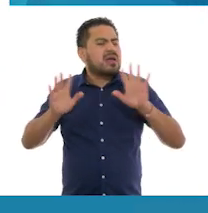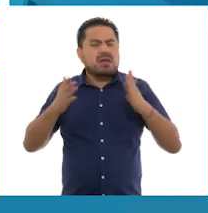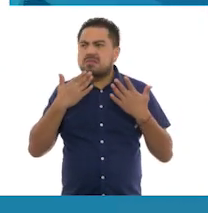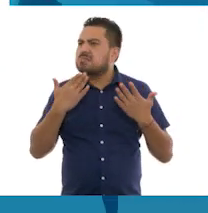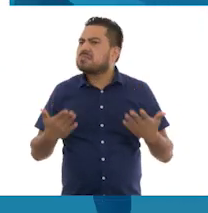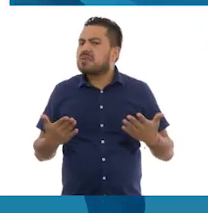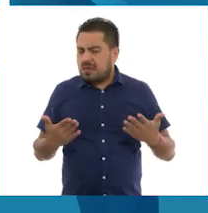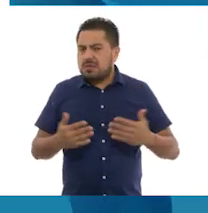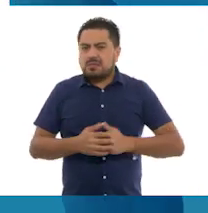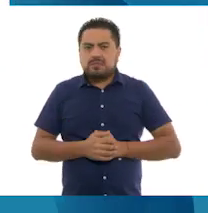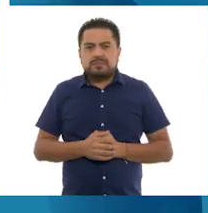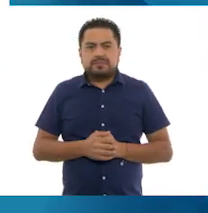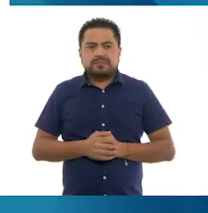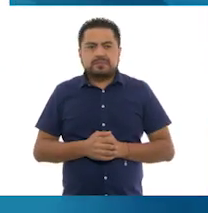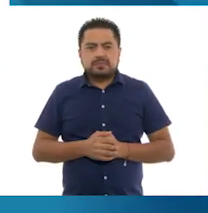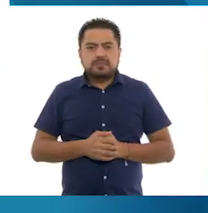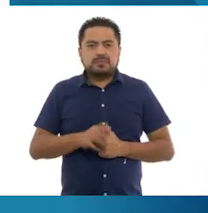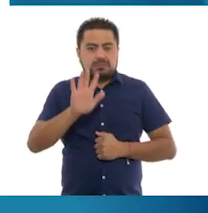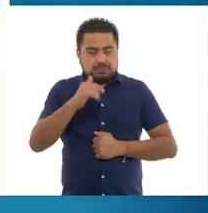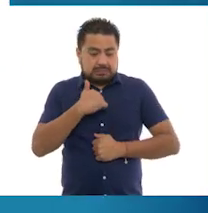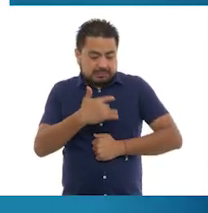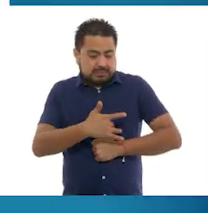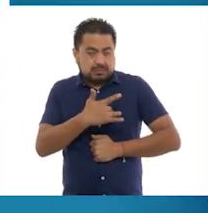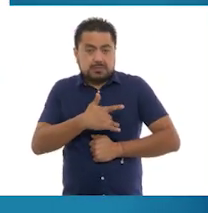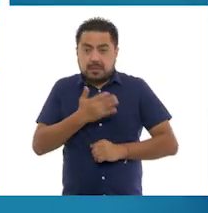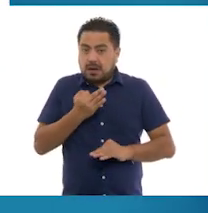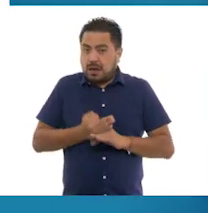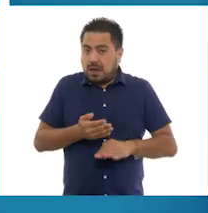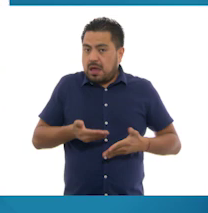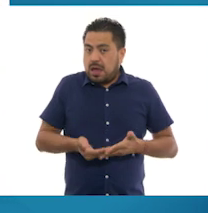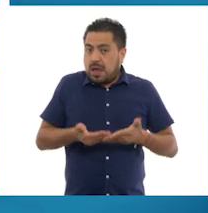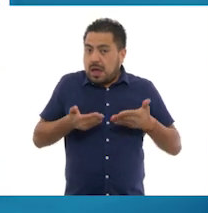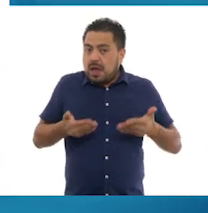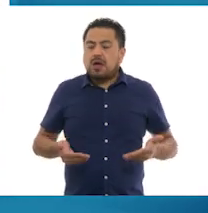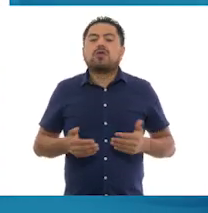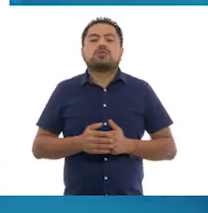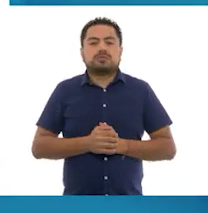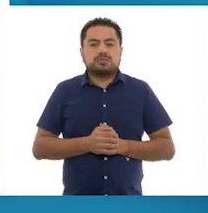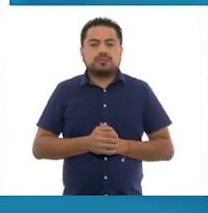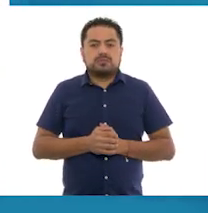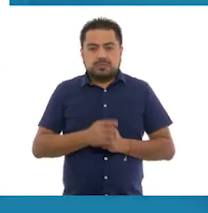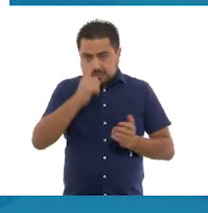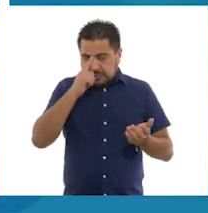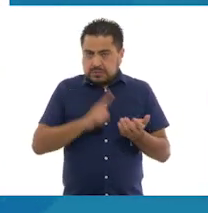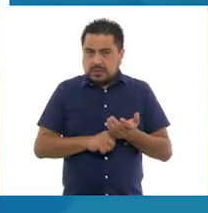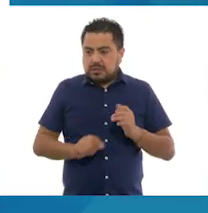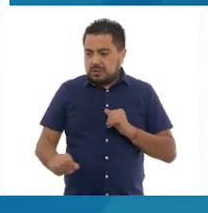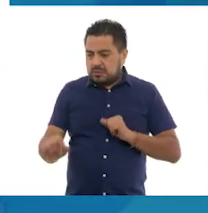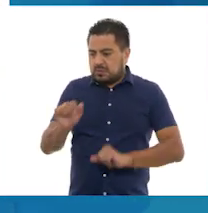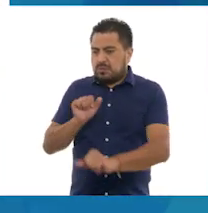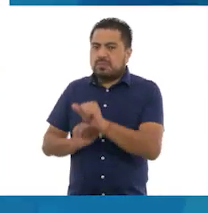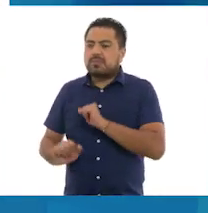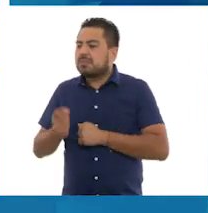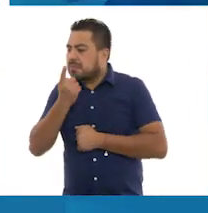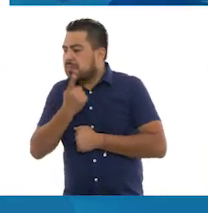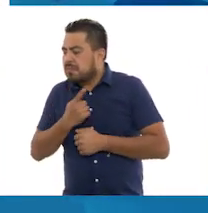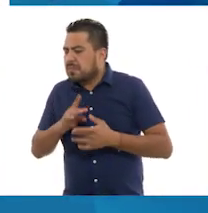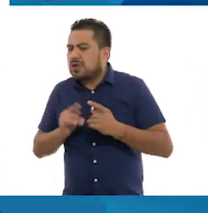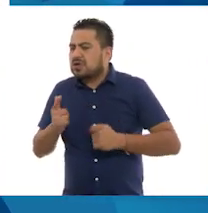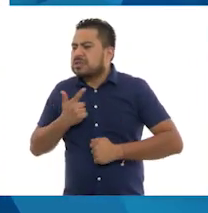bien, ¿no? Y me parece que ahora... Bueno, María, ahora creo que es tu turno de contarnos qué es lo que te